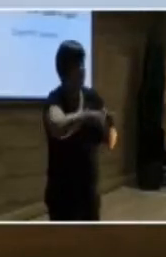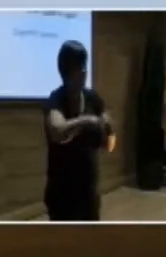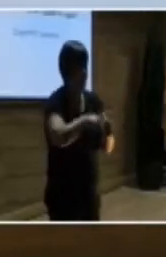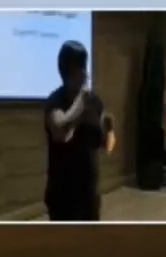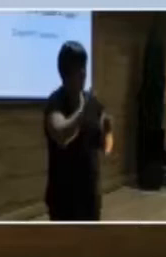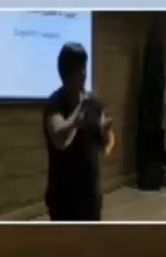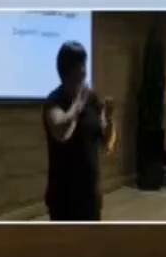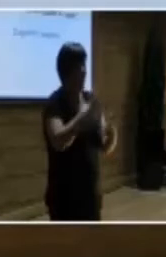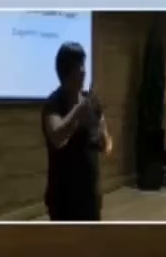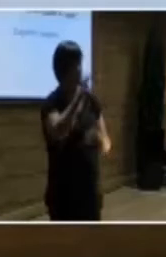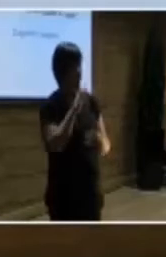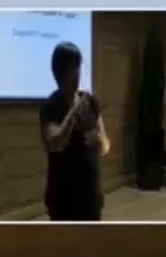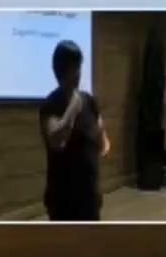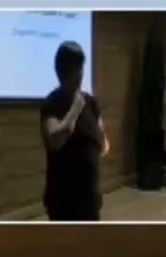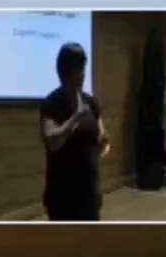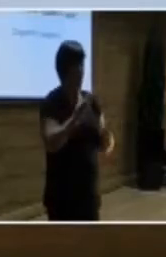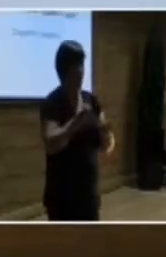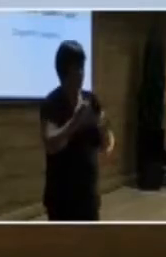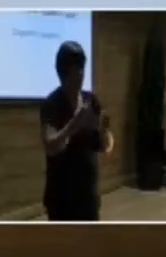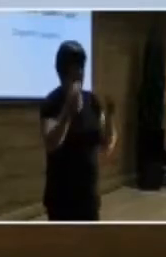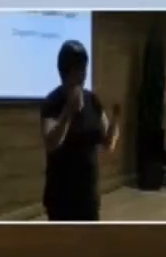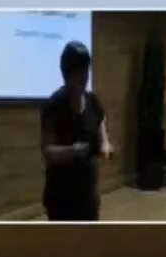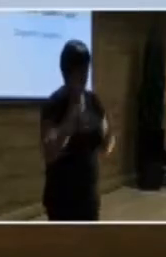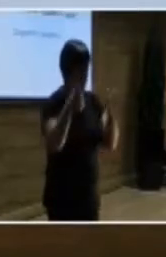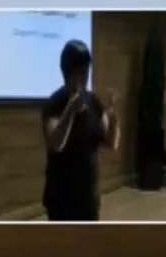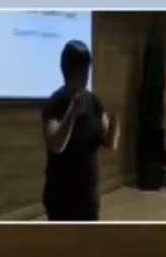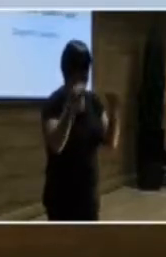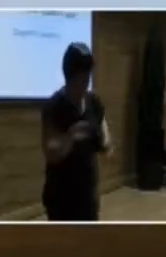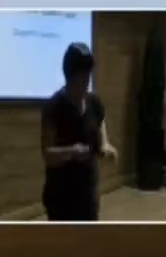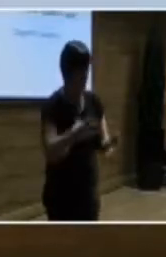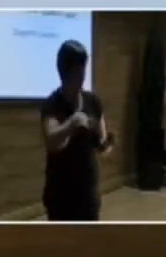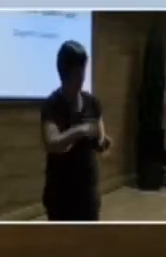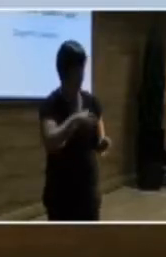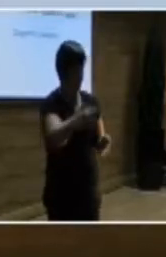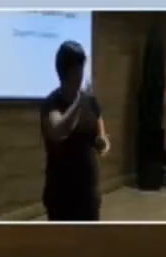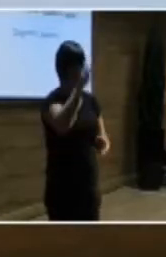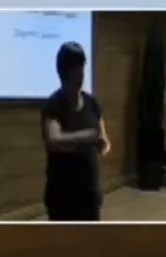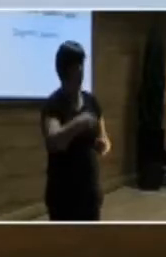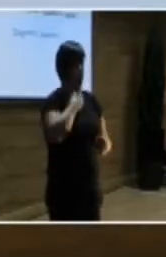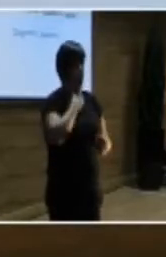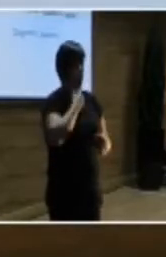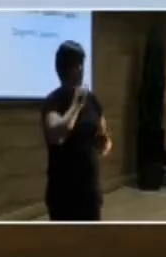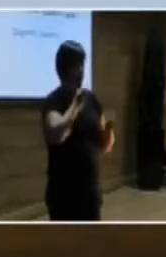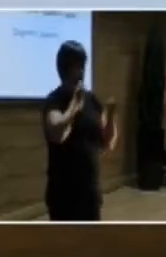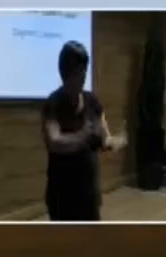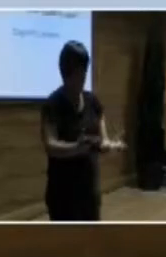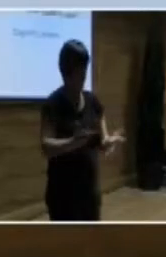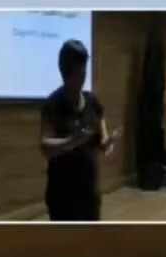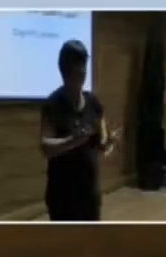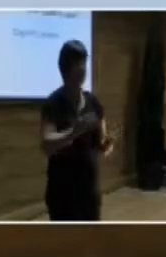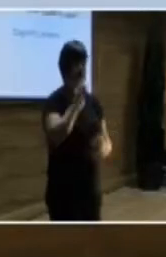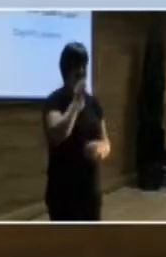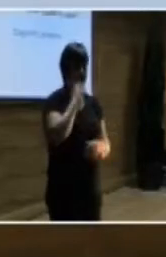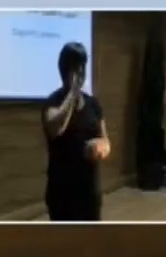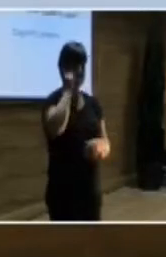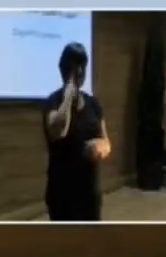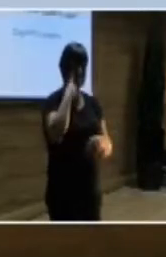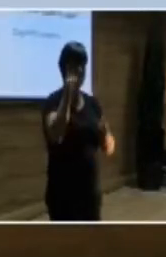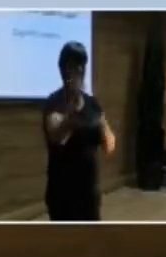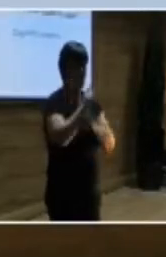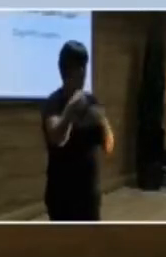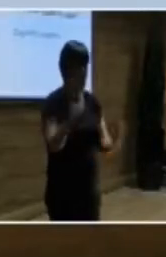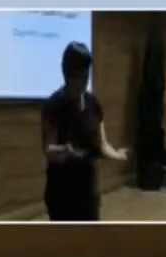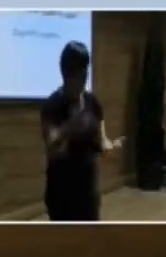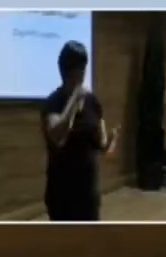buena información y con buen asesoramiento. ¿Y qué decir si hiciéramos ese diagnóstico temprano con respecto a todo lo que tiene que